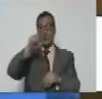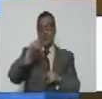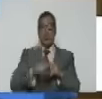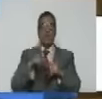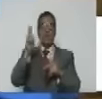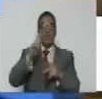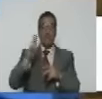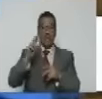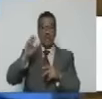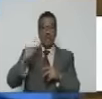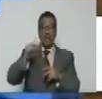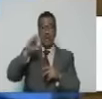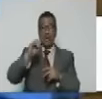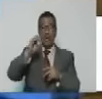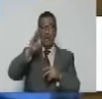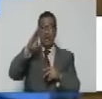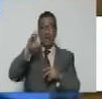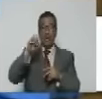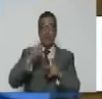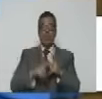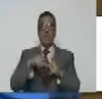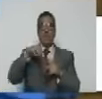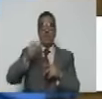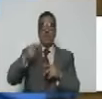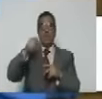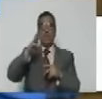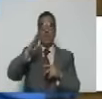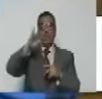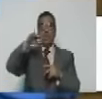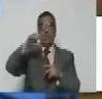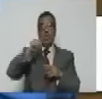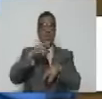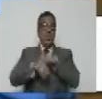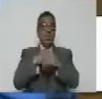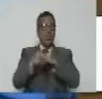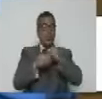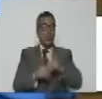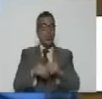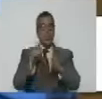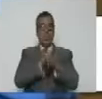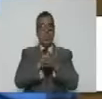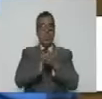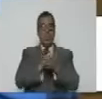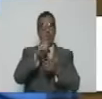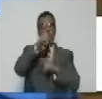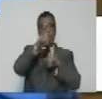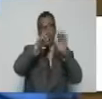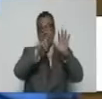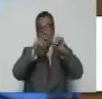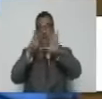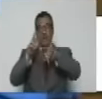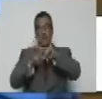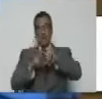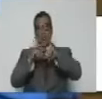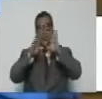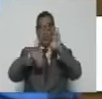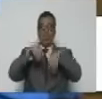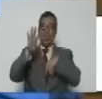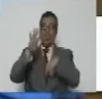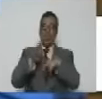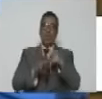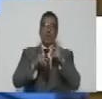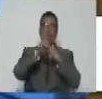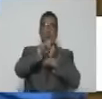la República de Cabo Verde y la República de Gambia. De acuerdo a lo consagrado en los artículos 187, numeral 14